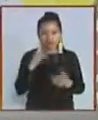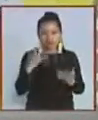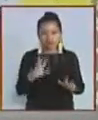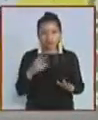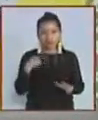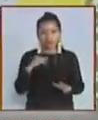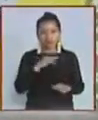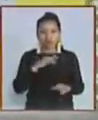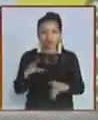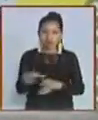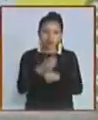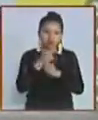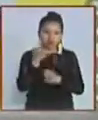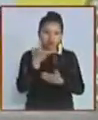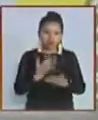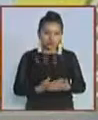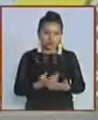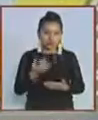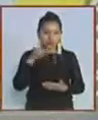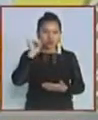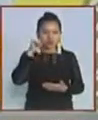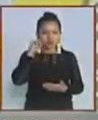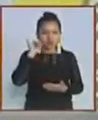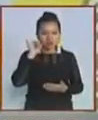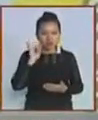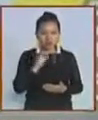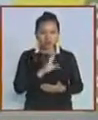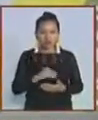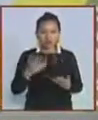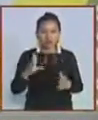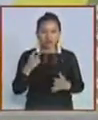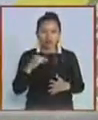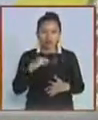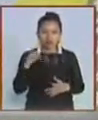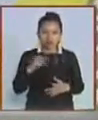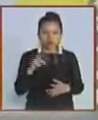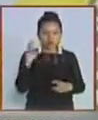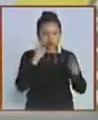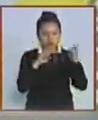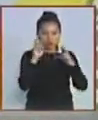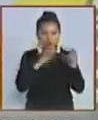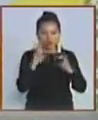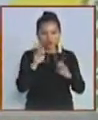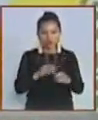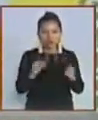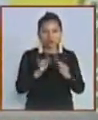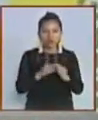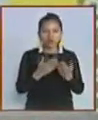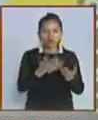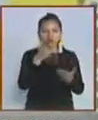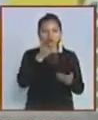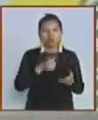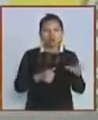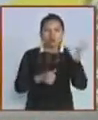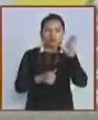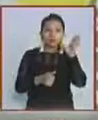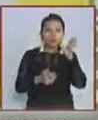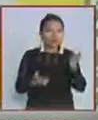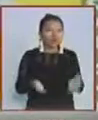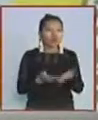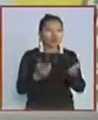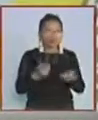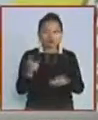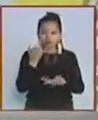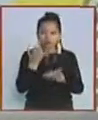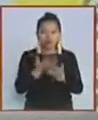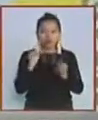Hemos recuperado al niño el día de ayer. Estamos ya tras los pasos de la mamá a fin de que este menor